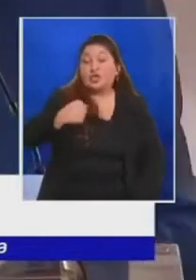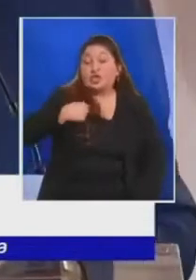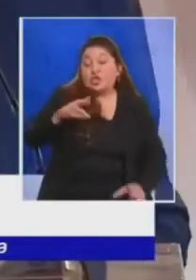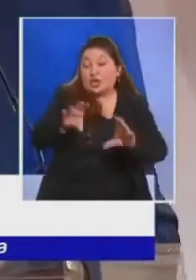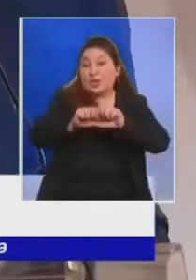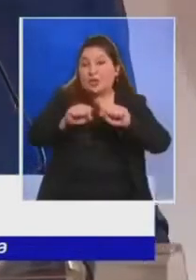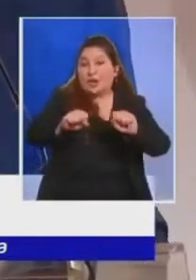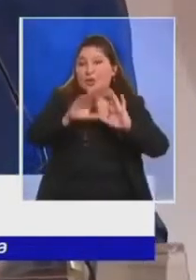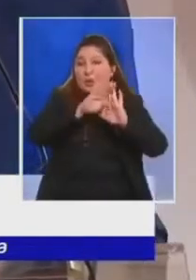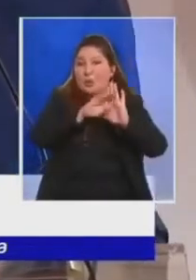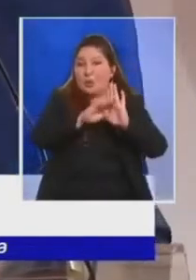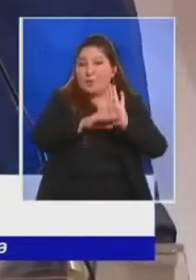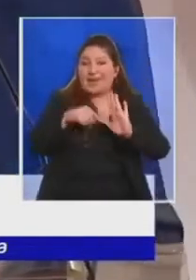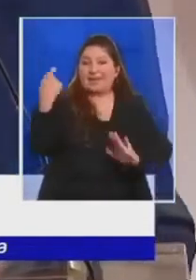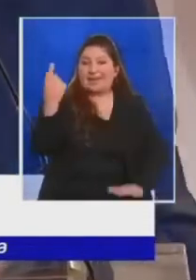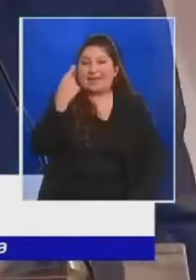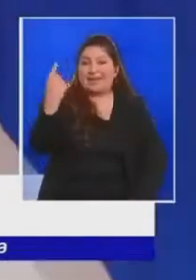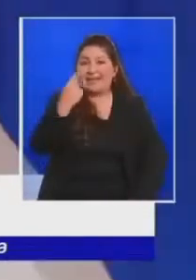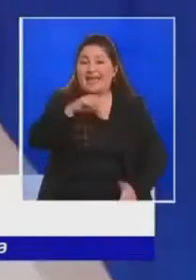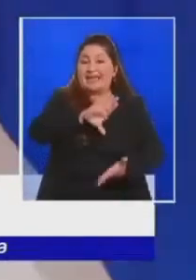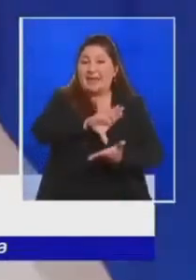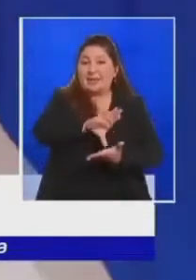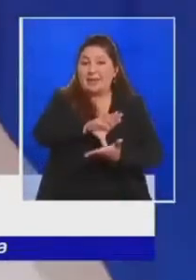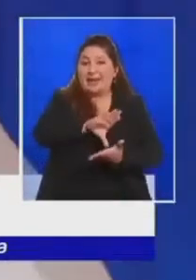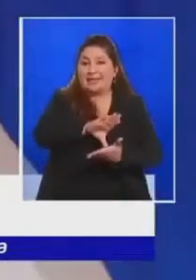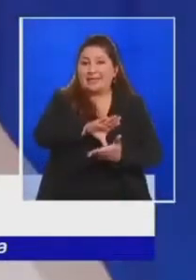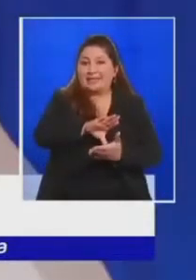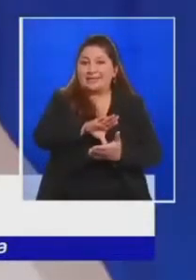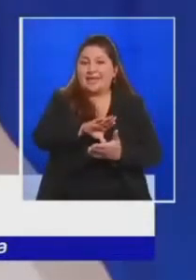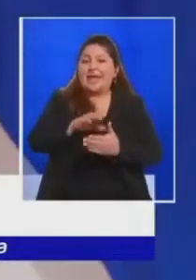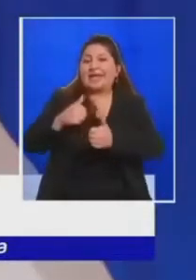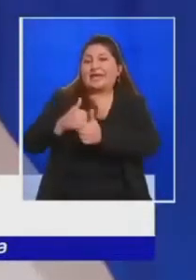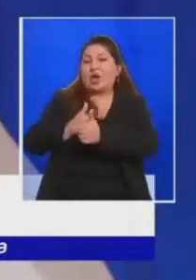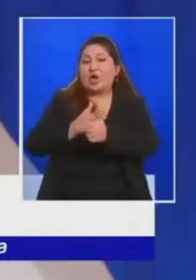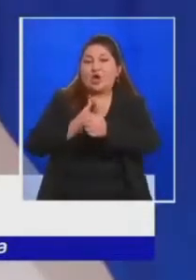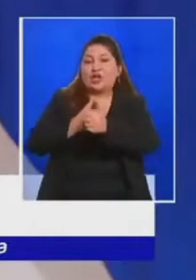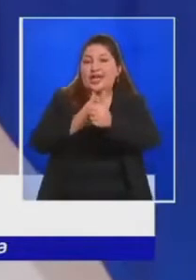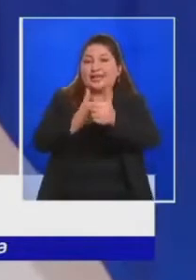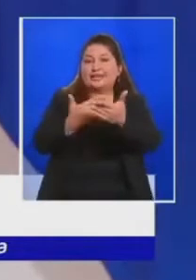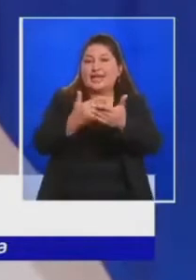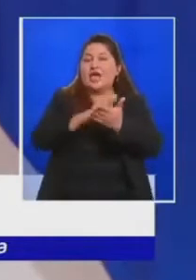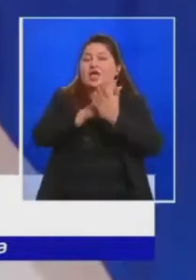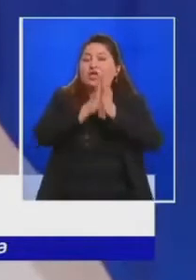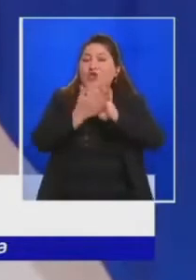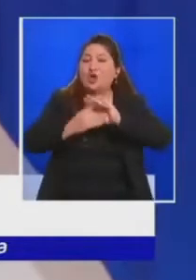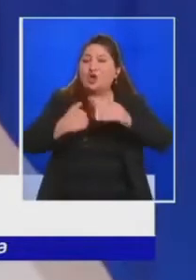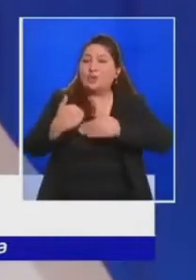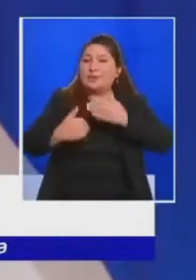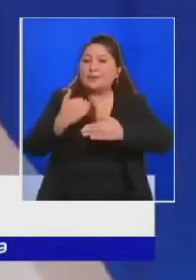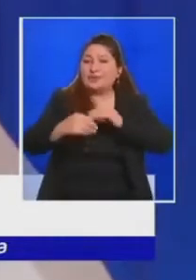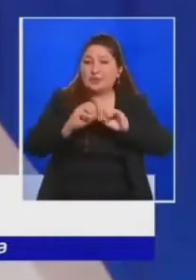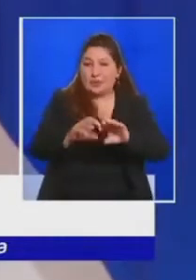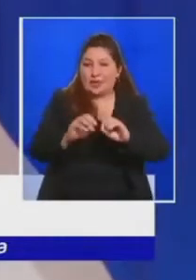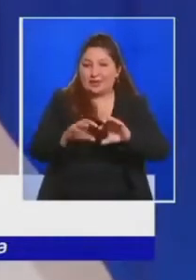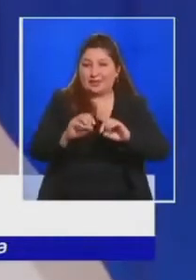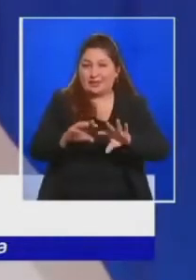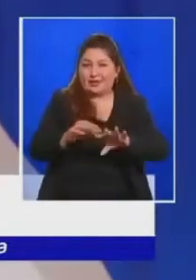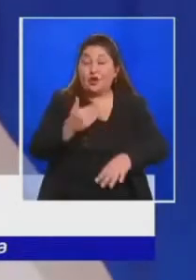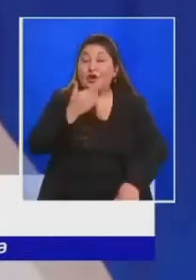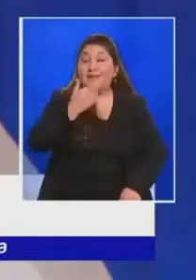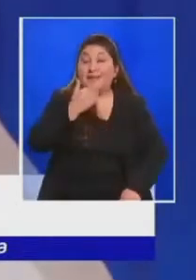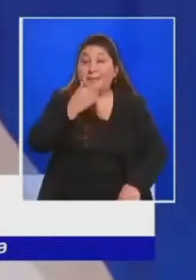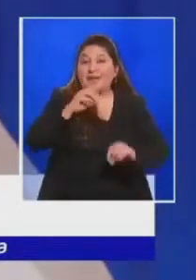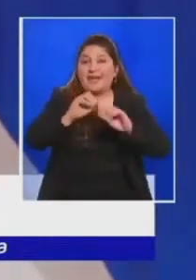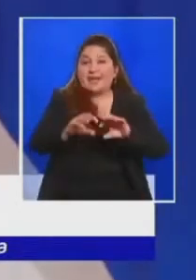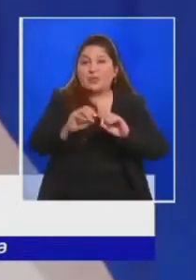país que oriente todo el proceso educativo. Y también, por cierto, una educación pública,